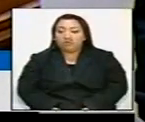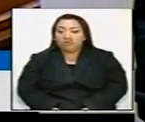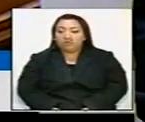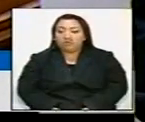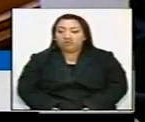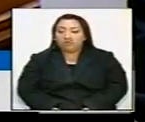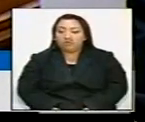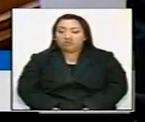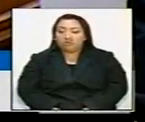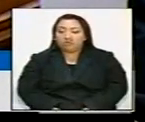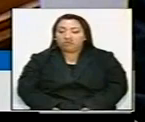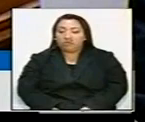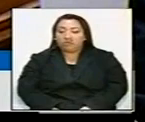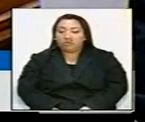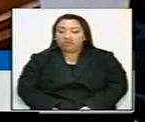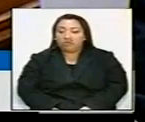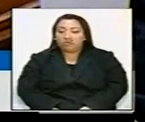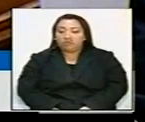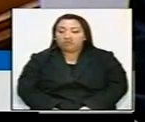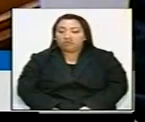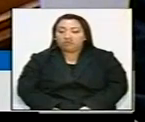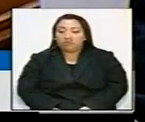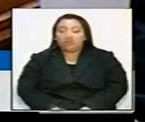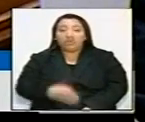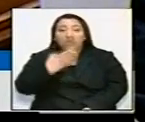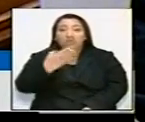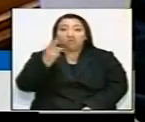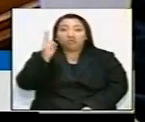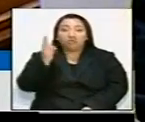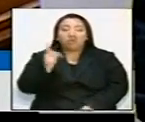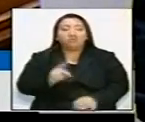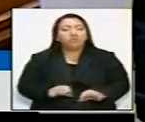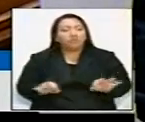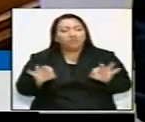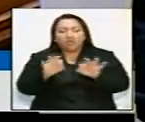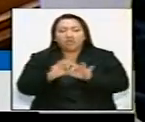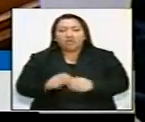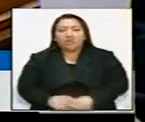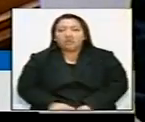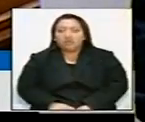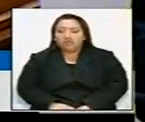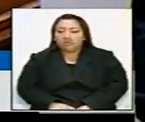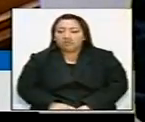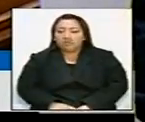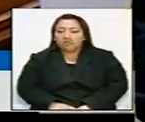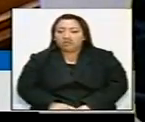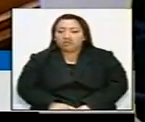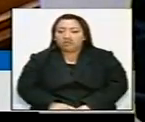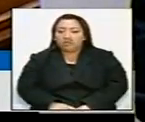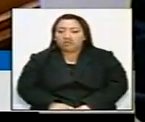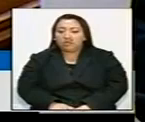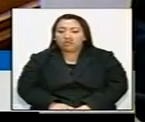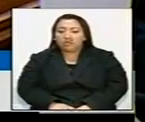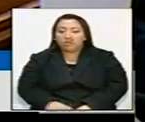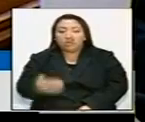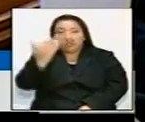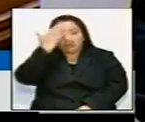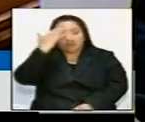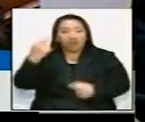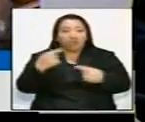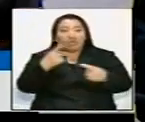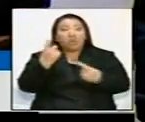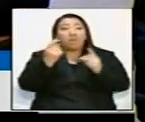de esta calidad, y gracias a la presencia del profesor, es muy importante saber que la competitividad no es solamente una